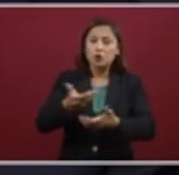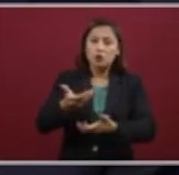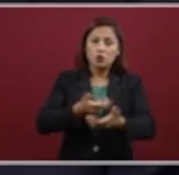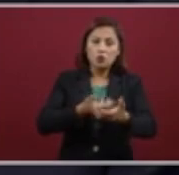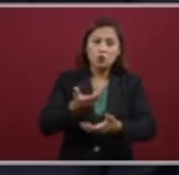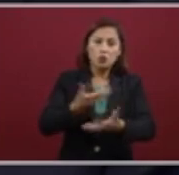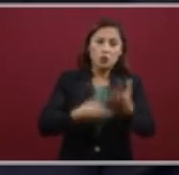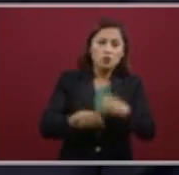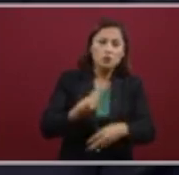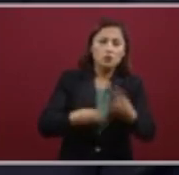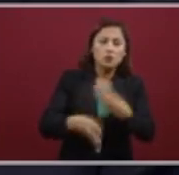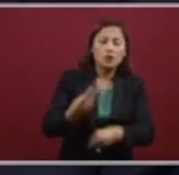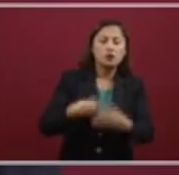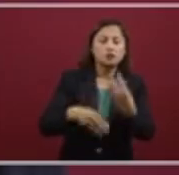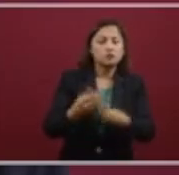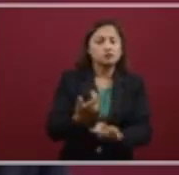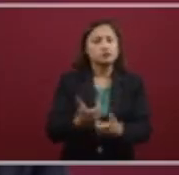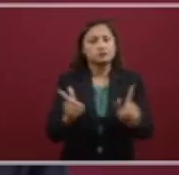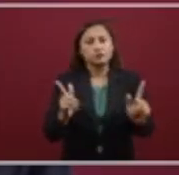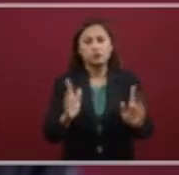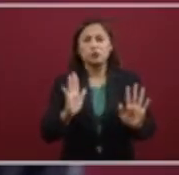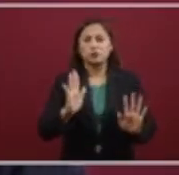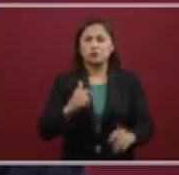en eso.